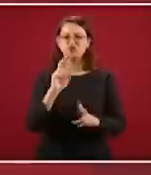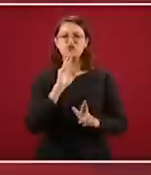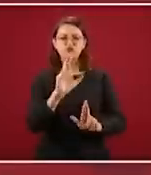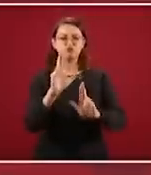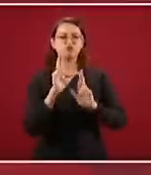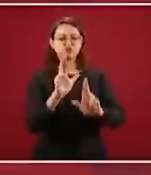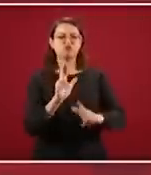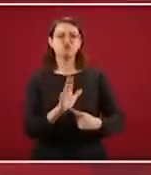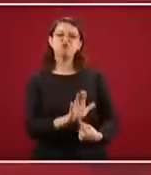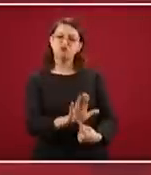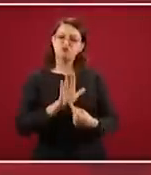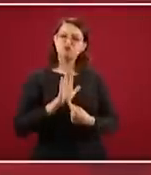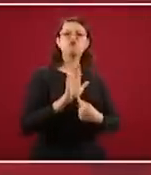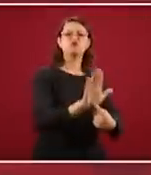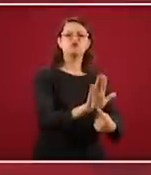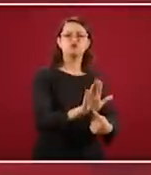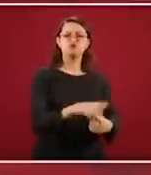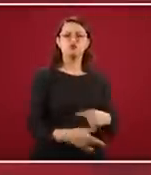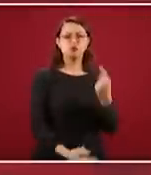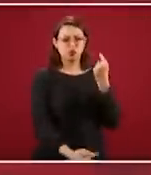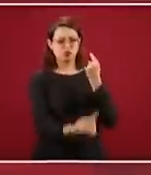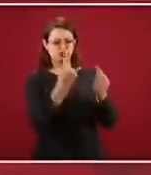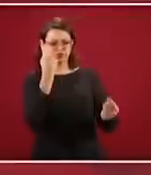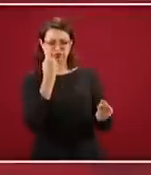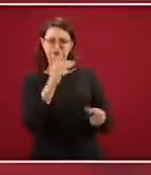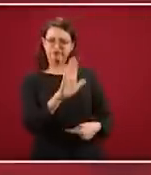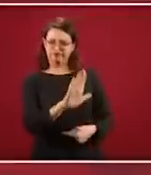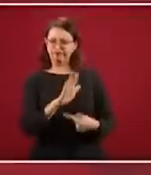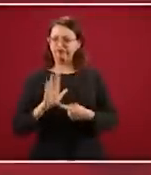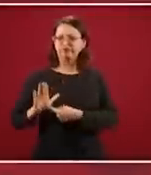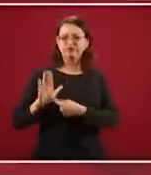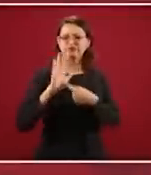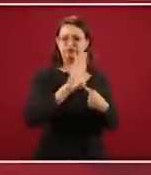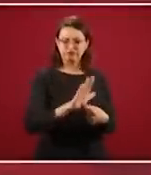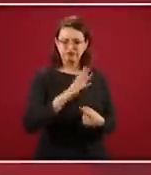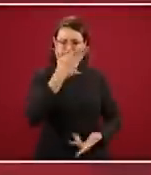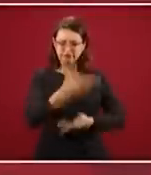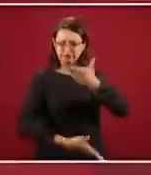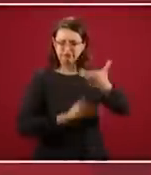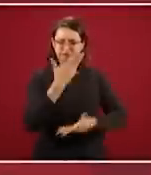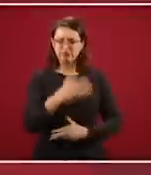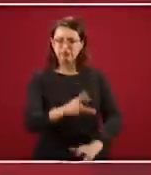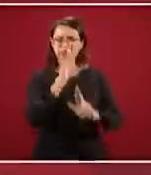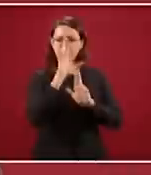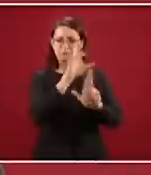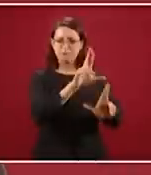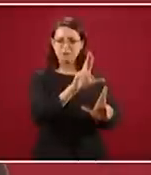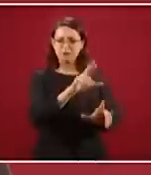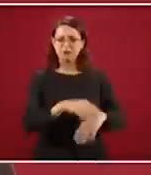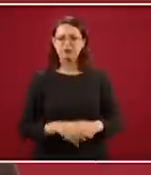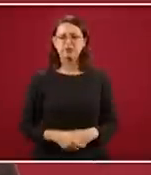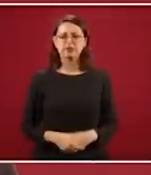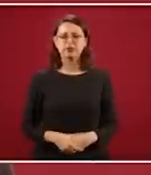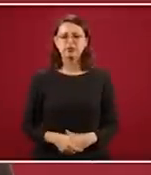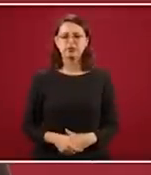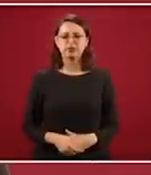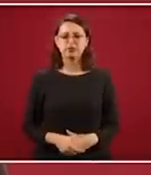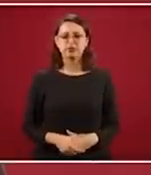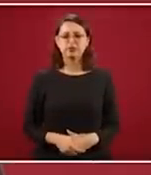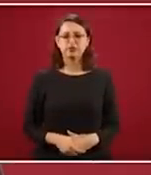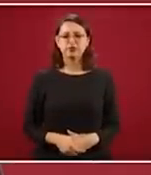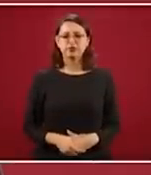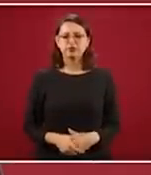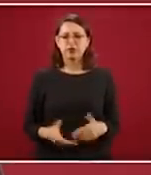ejercer el derecho de réplica, con todo respeto, y no es que haya mala